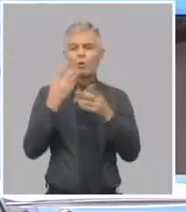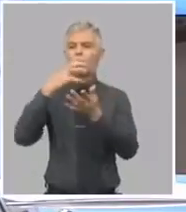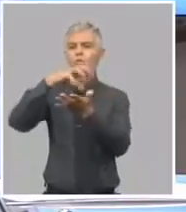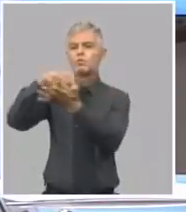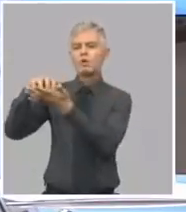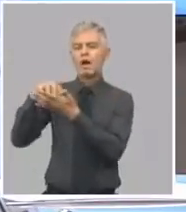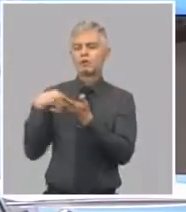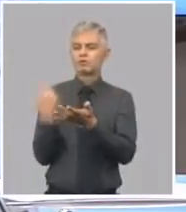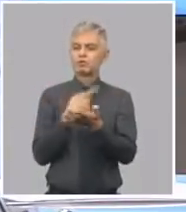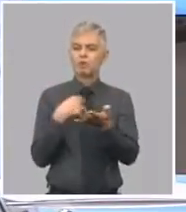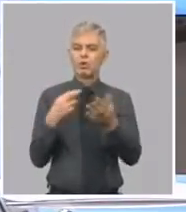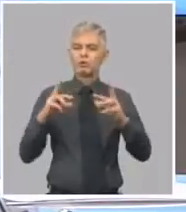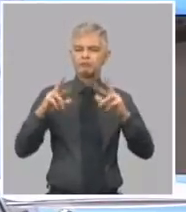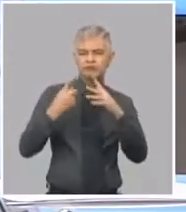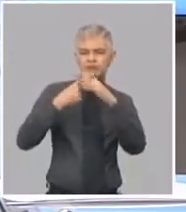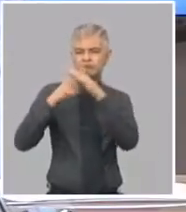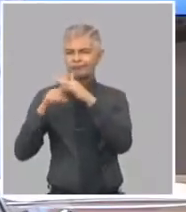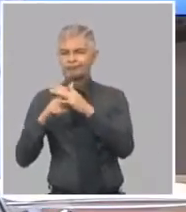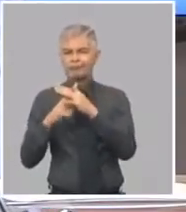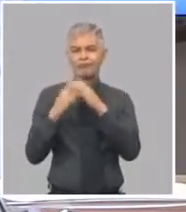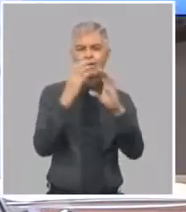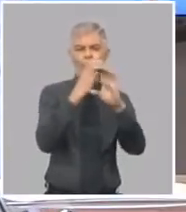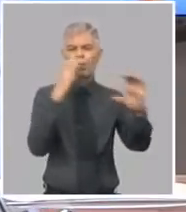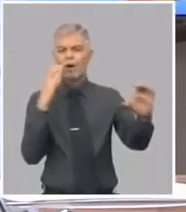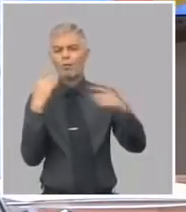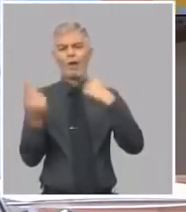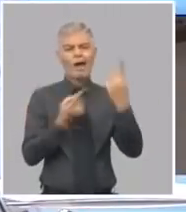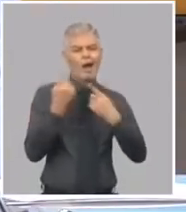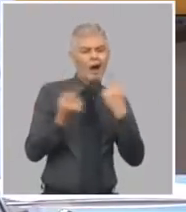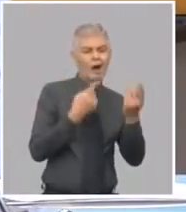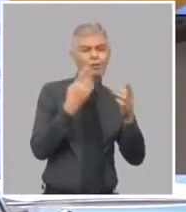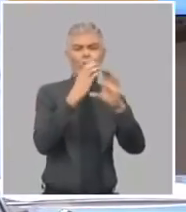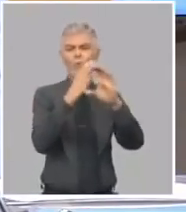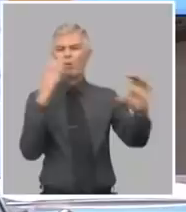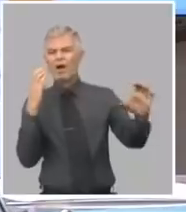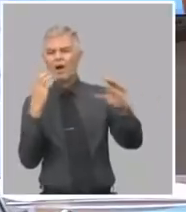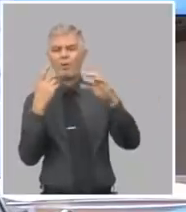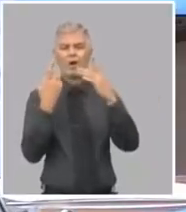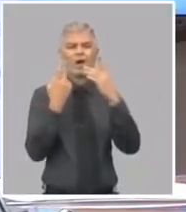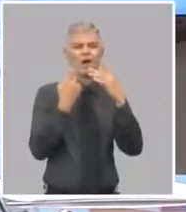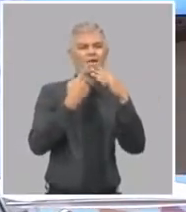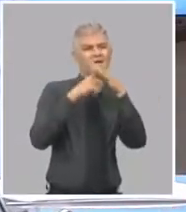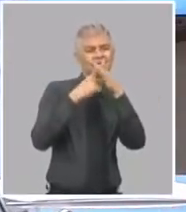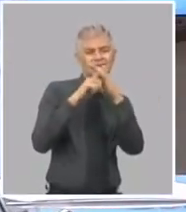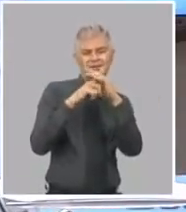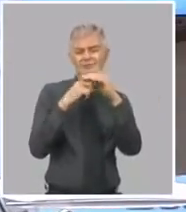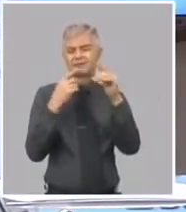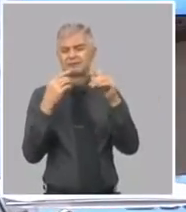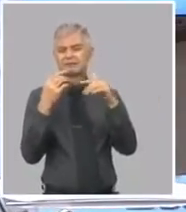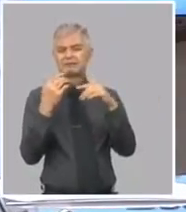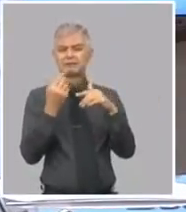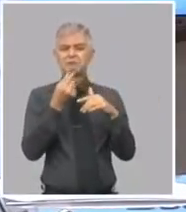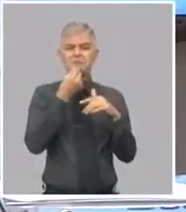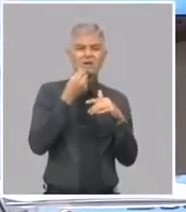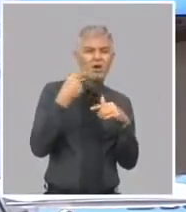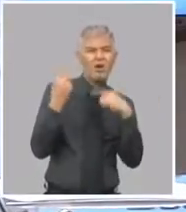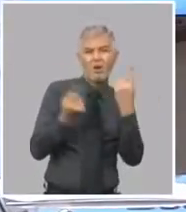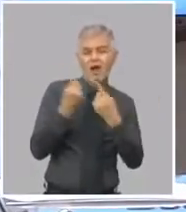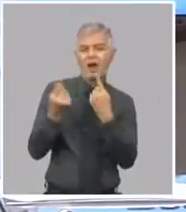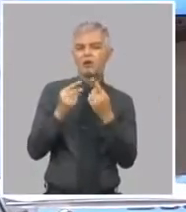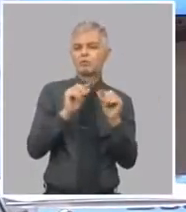todos los casos estamos trasladando ómnibus que están deteriorados de los tráficos más intensos para los tráficos menos intensos, hemos promovido